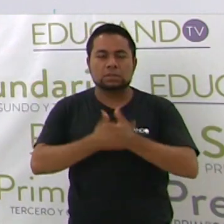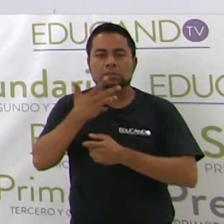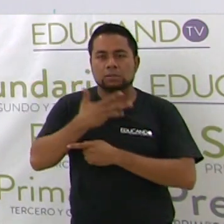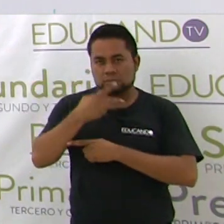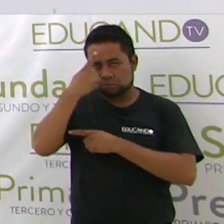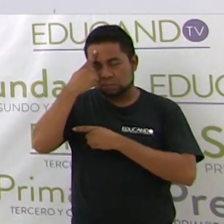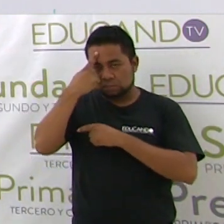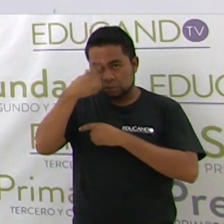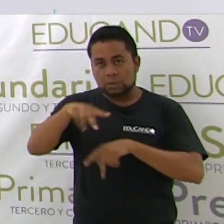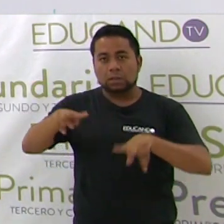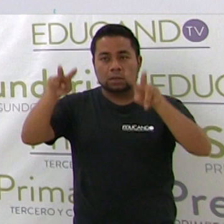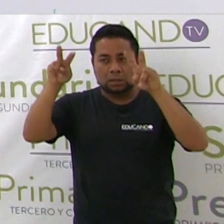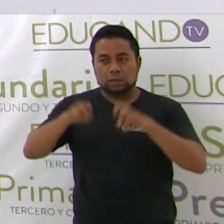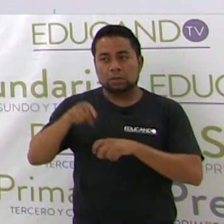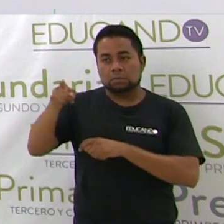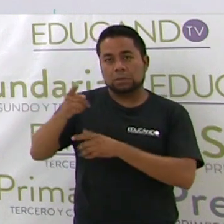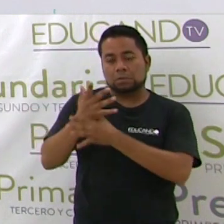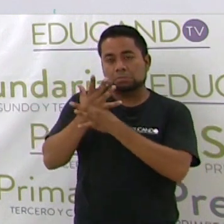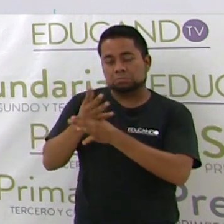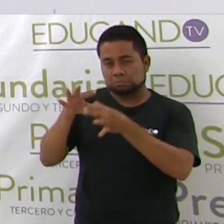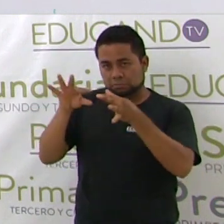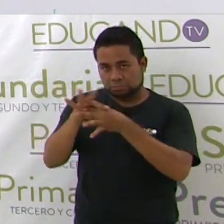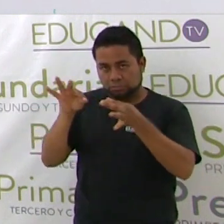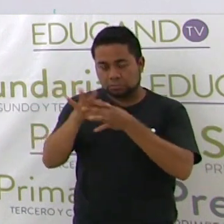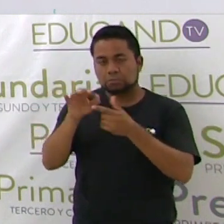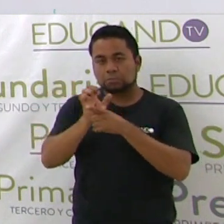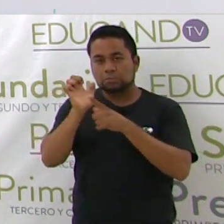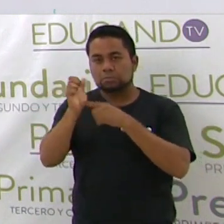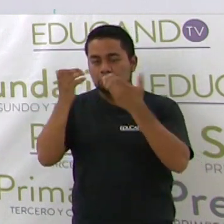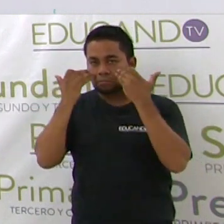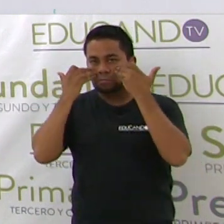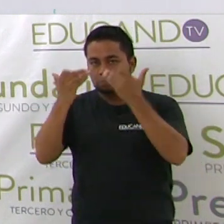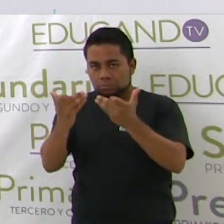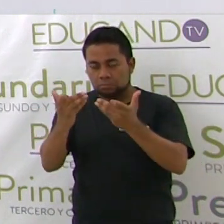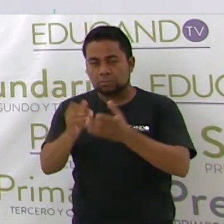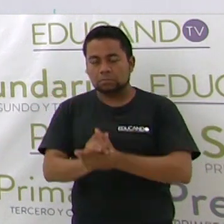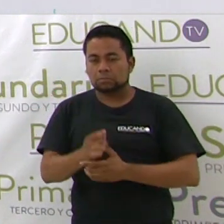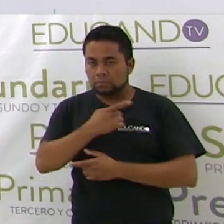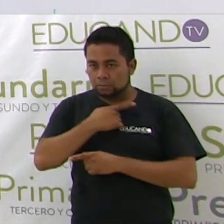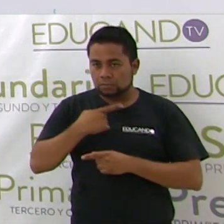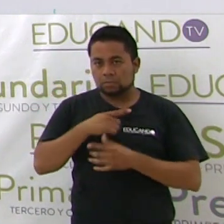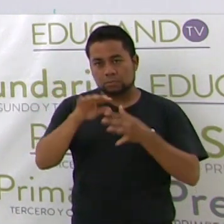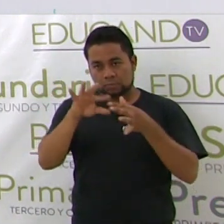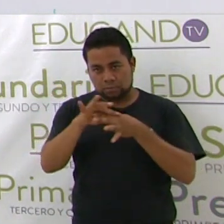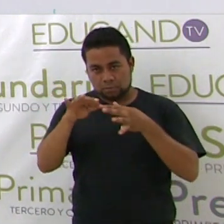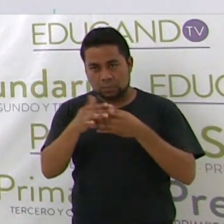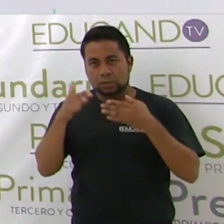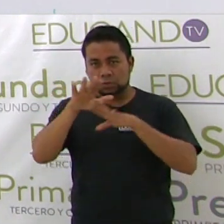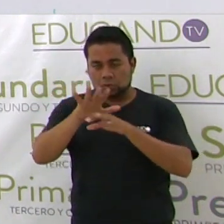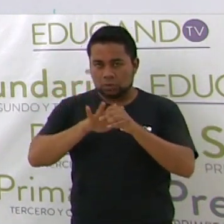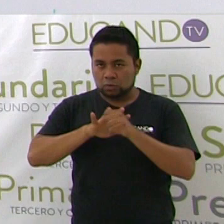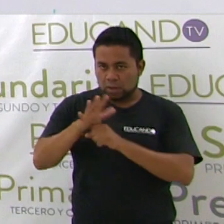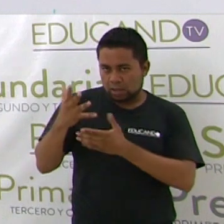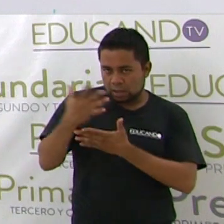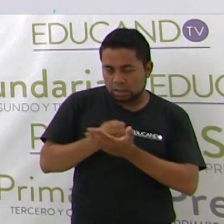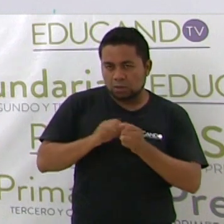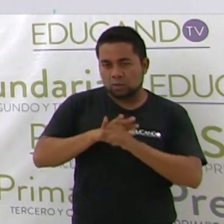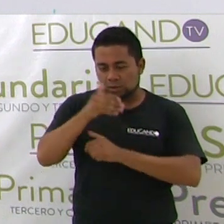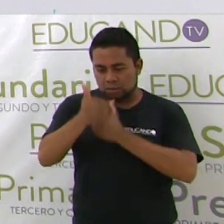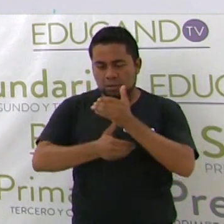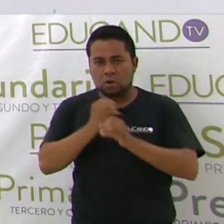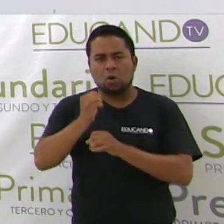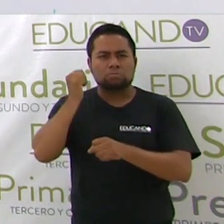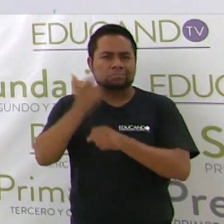del tema de que él esté abordando. Entonces, fíjense bien, tenemos que hablar de los logros, avances o